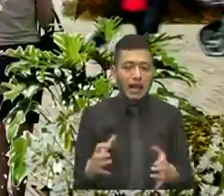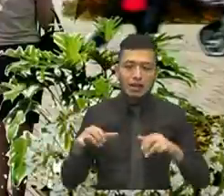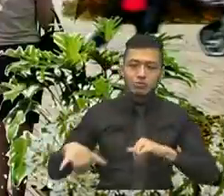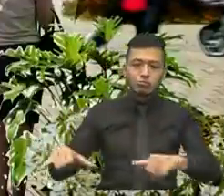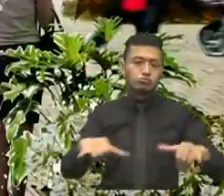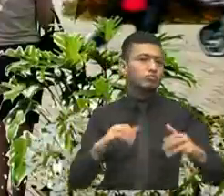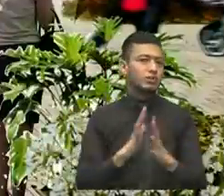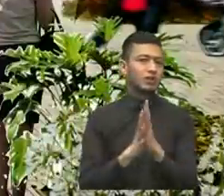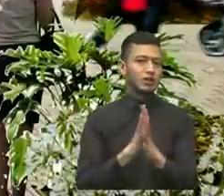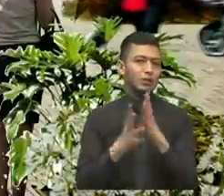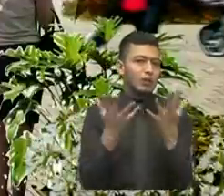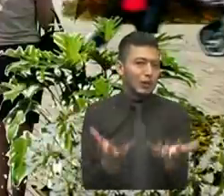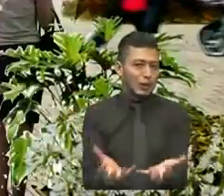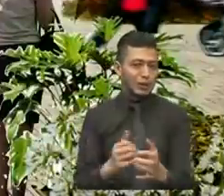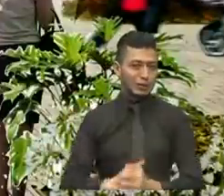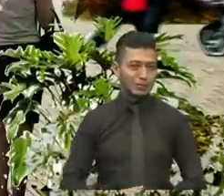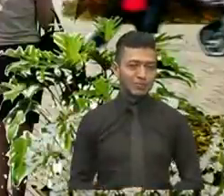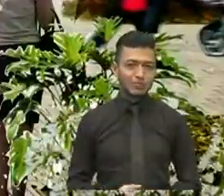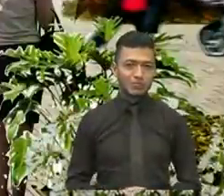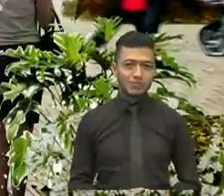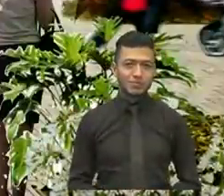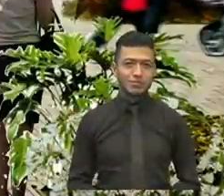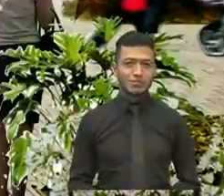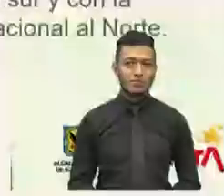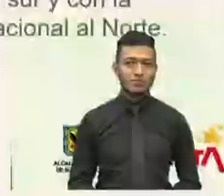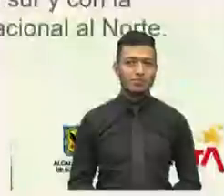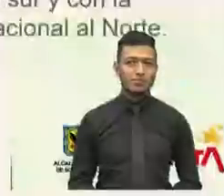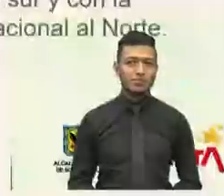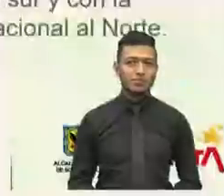centro, ¿no?